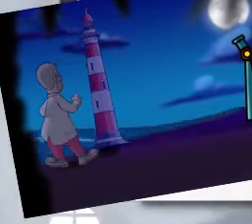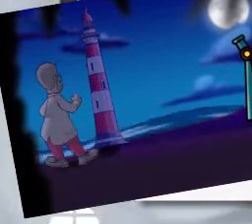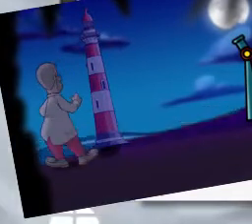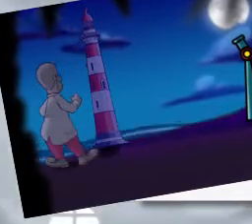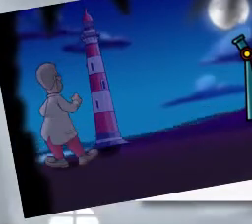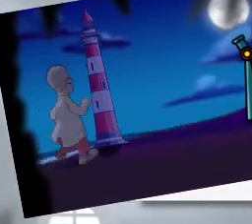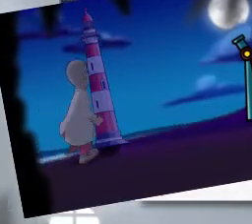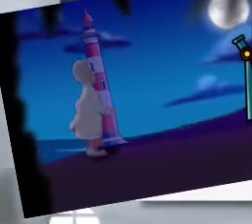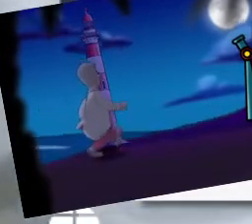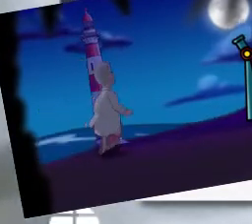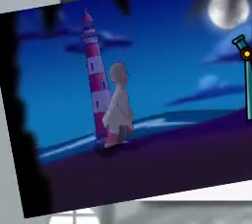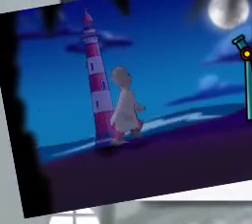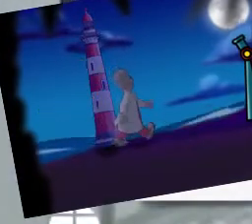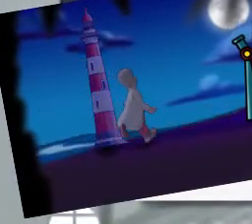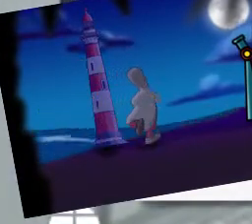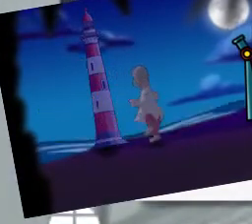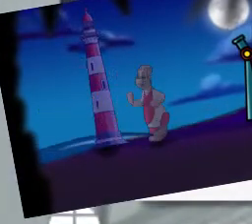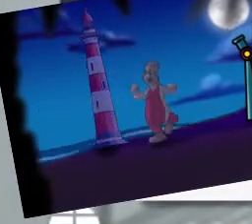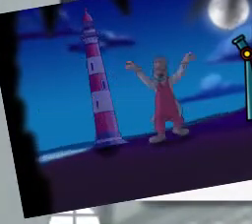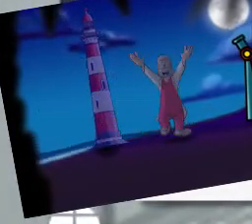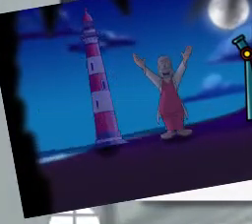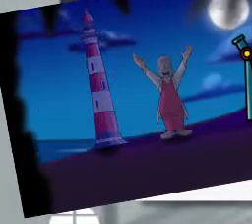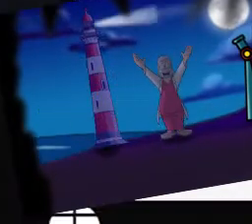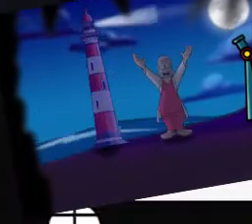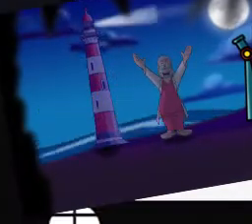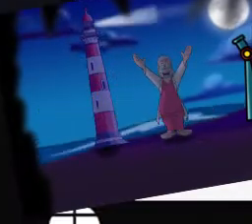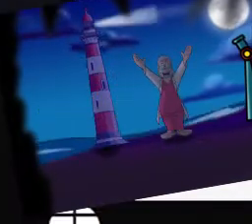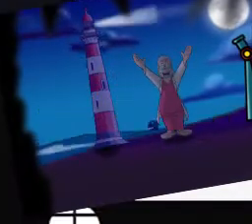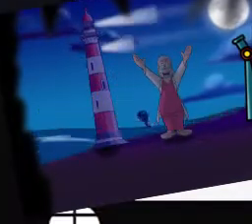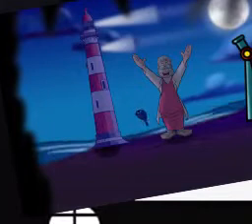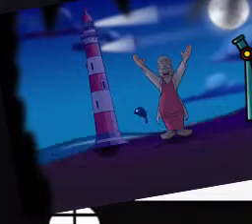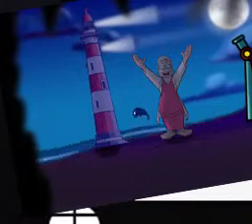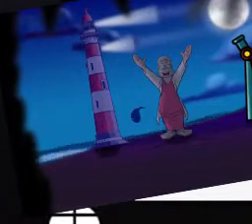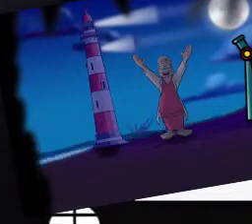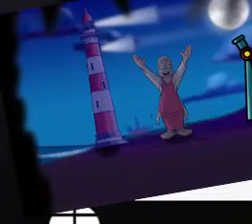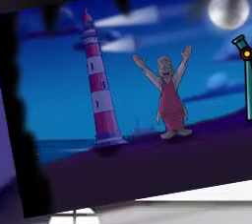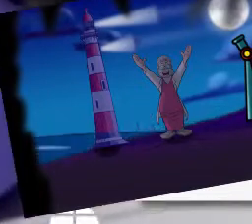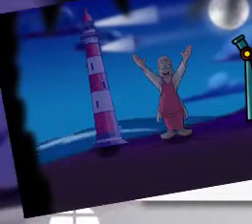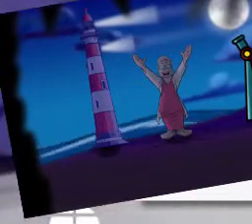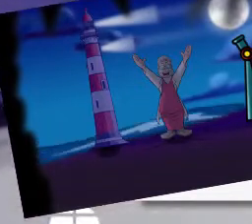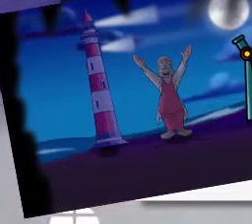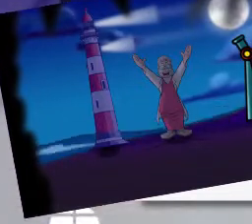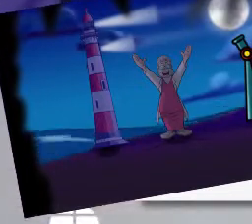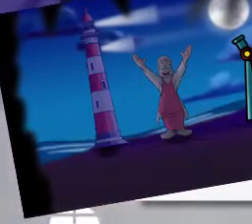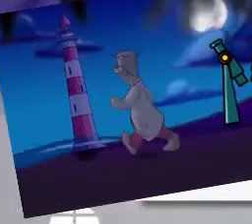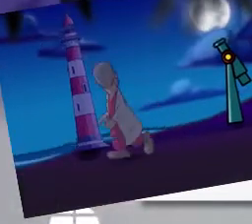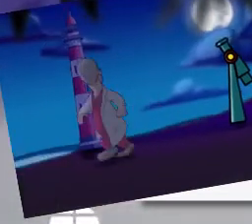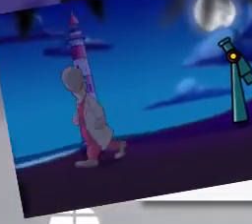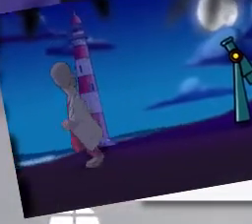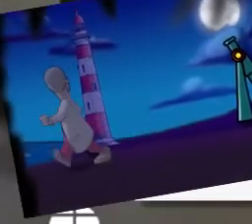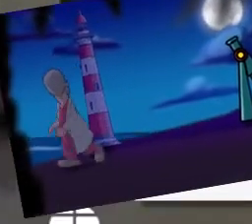que suministren la vacuna del coronavirus, el Ministerio de Salud pagará el 50% de las